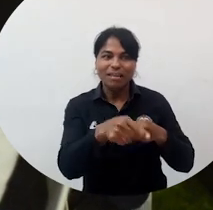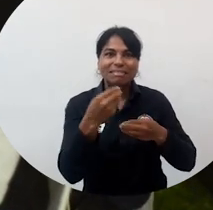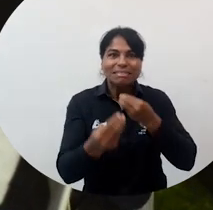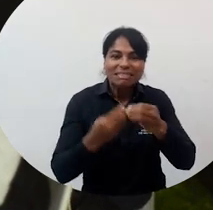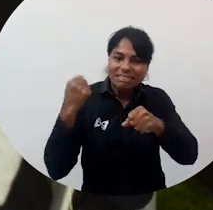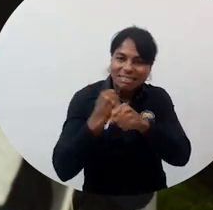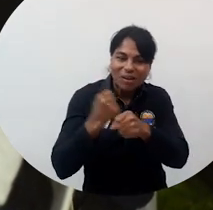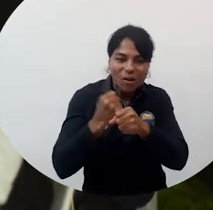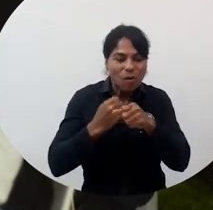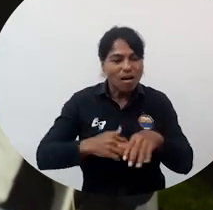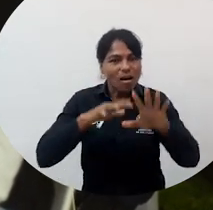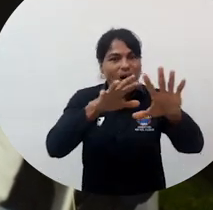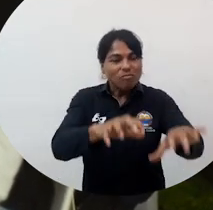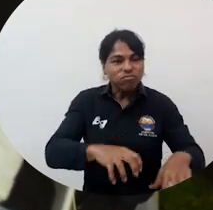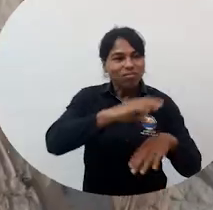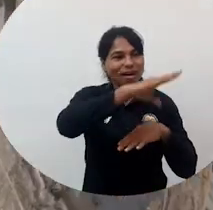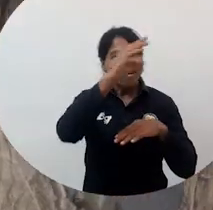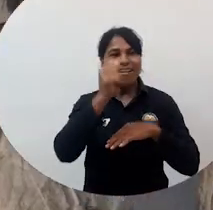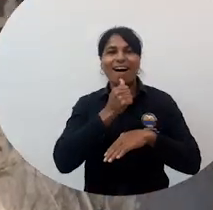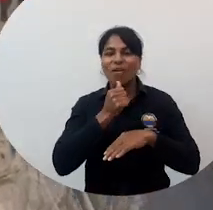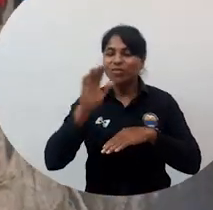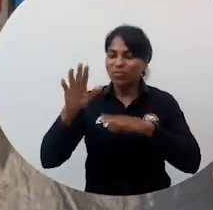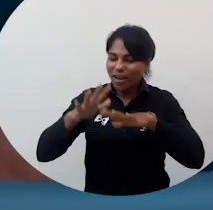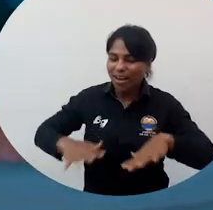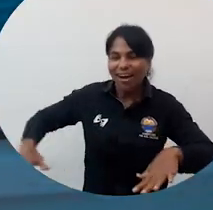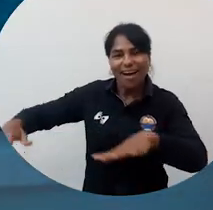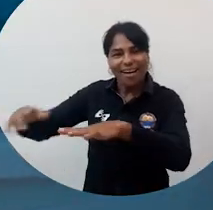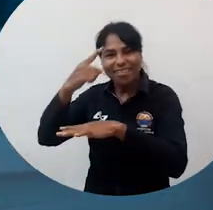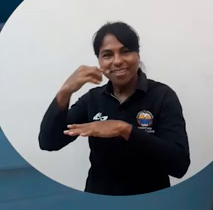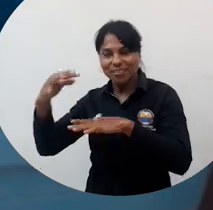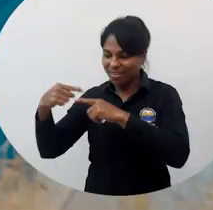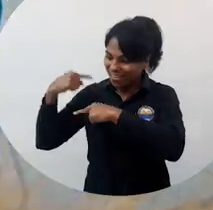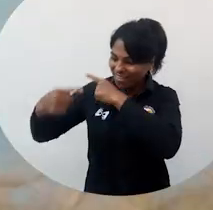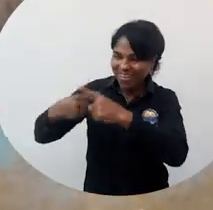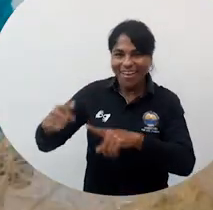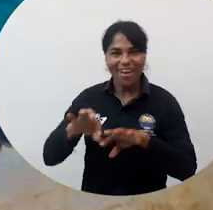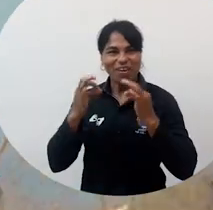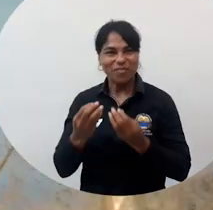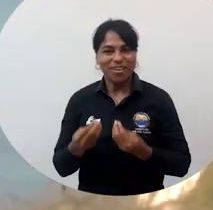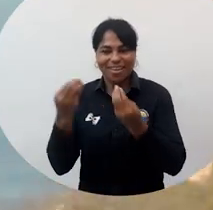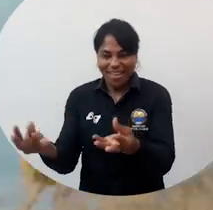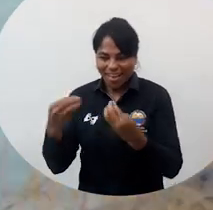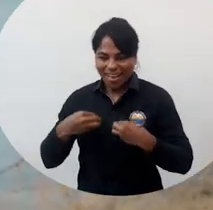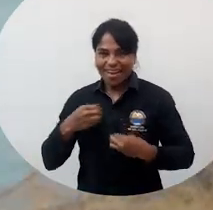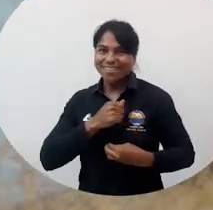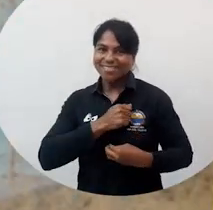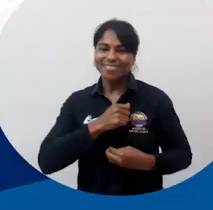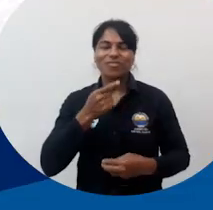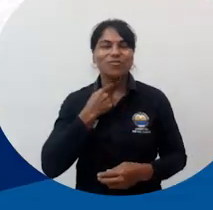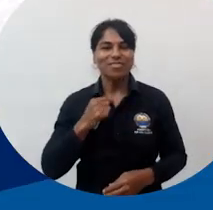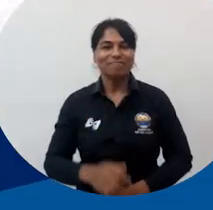el trasmayo entre las aguas del Caribe y la Ciénaga Grande de Santa Marta es un oficio heredado y una pasión que les da